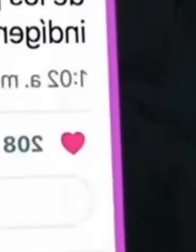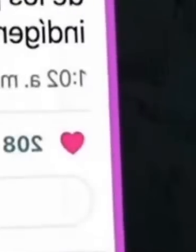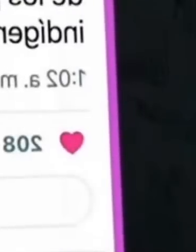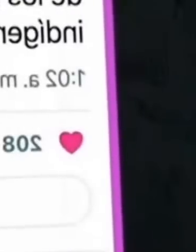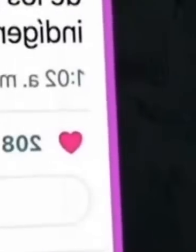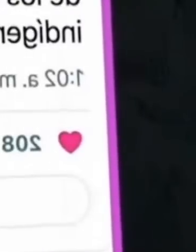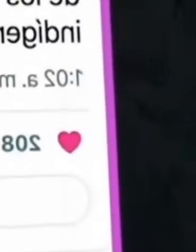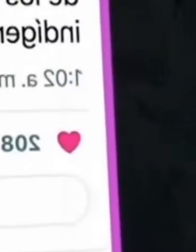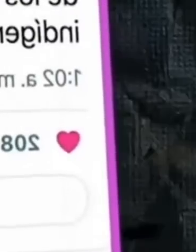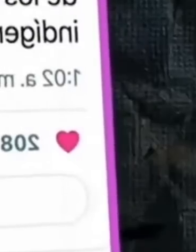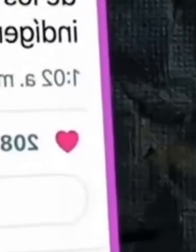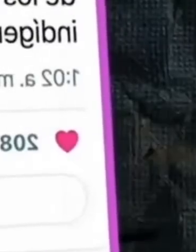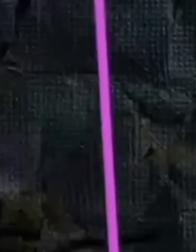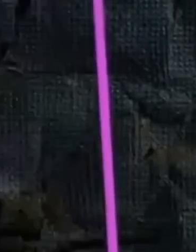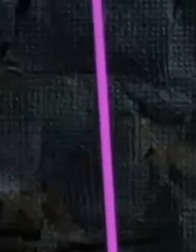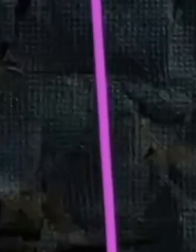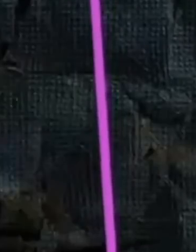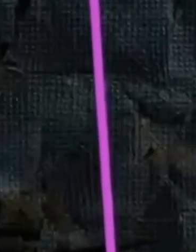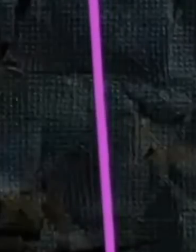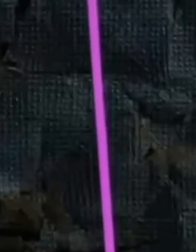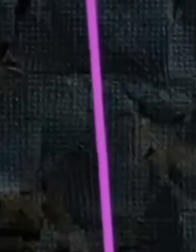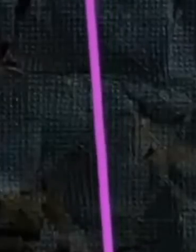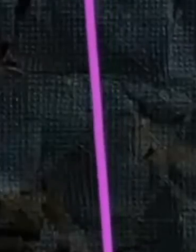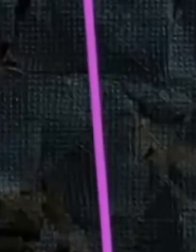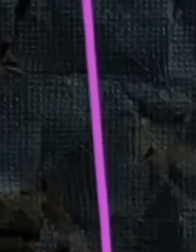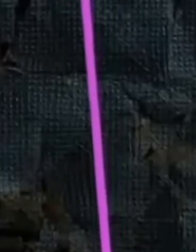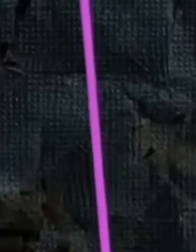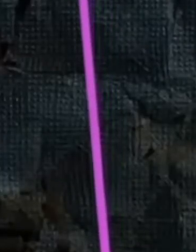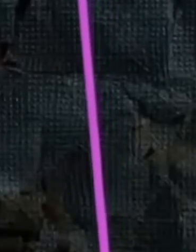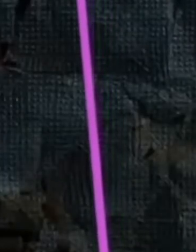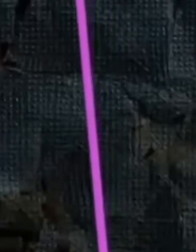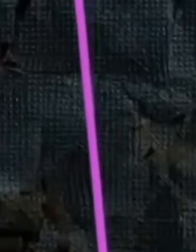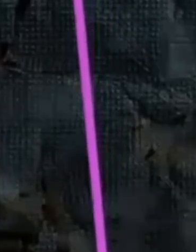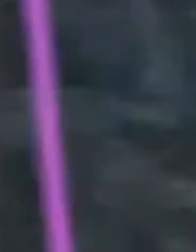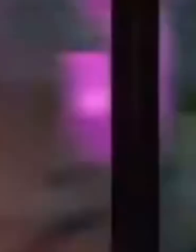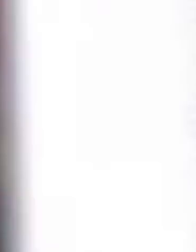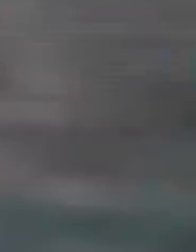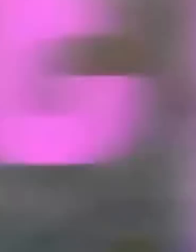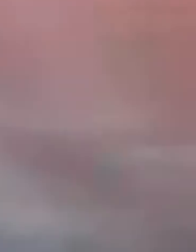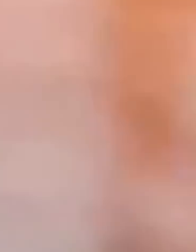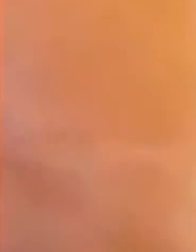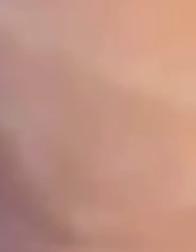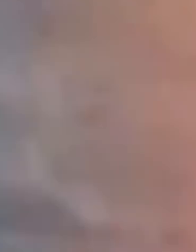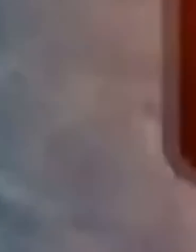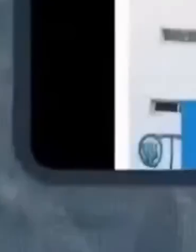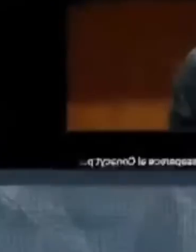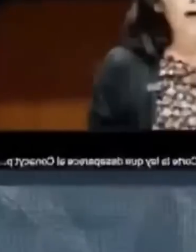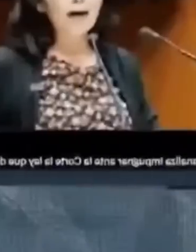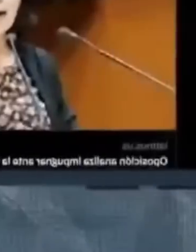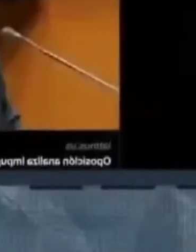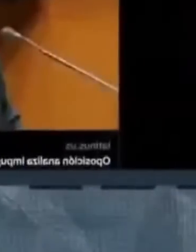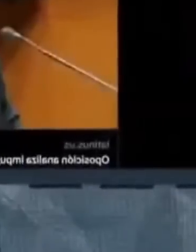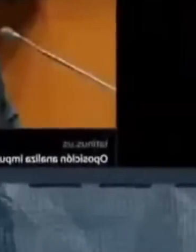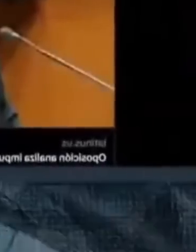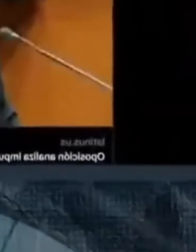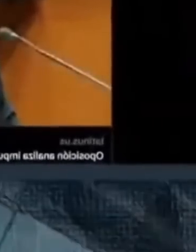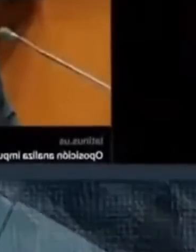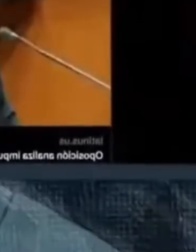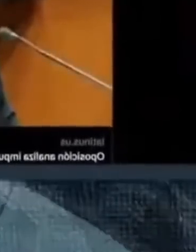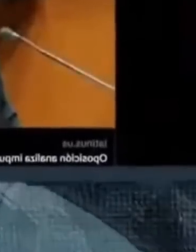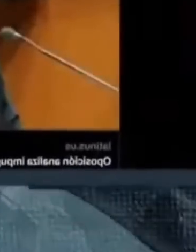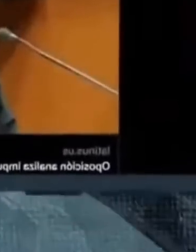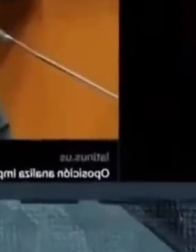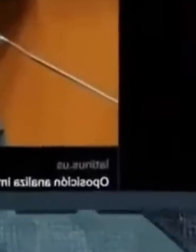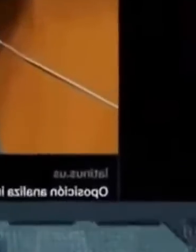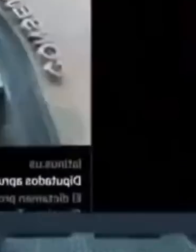el suministro de agua para consumo humano, entre otras medidas. 4. Falso que desaparece el CONACYT.